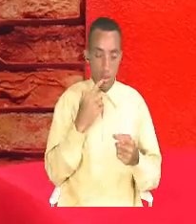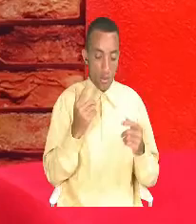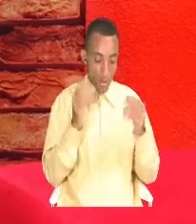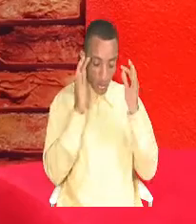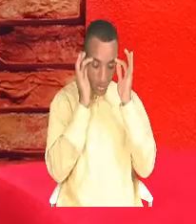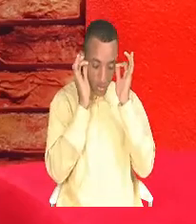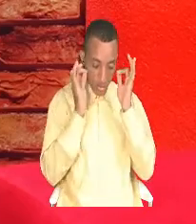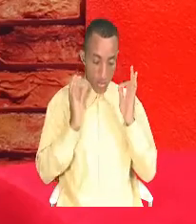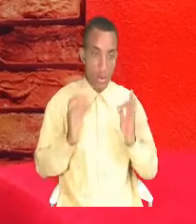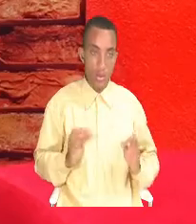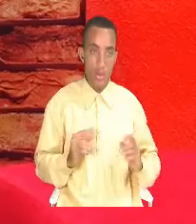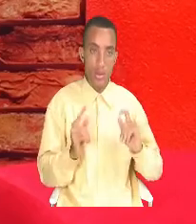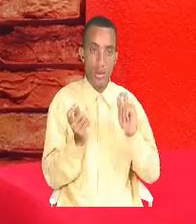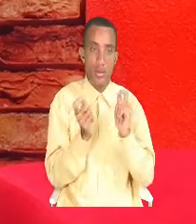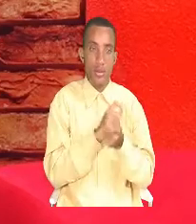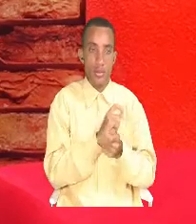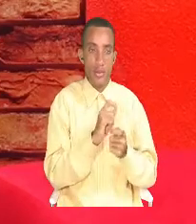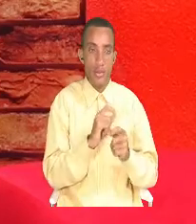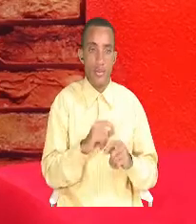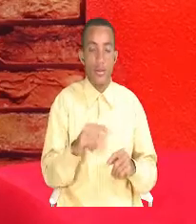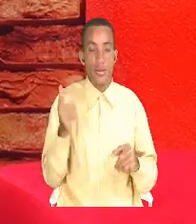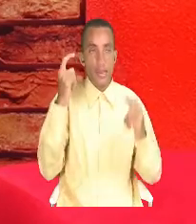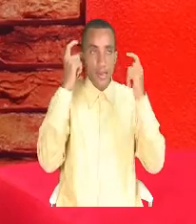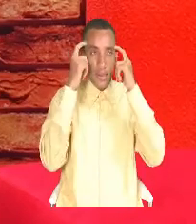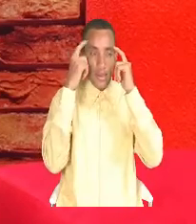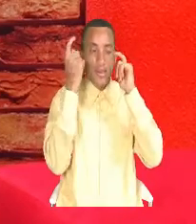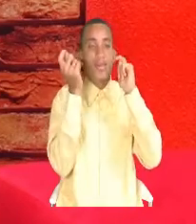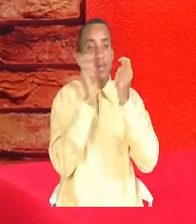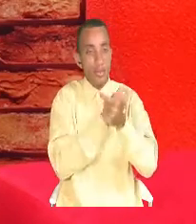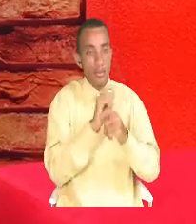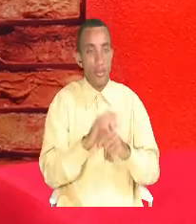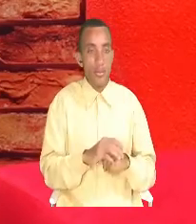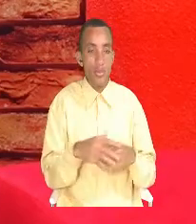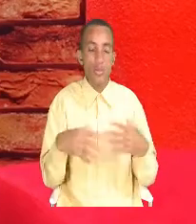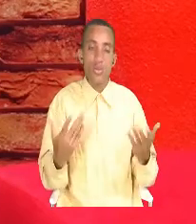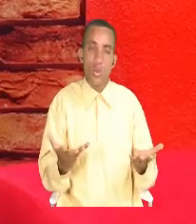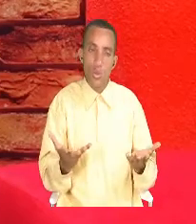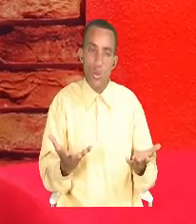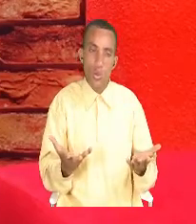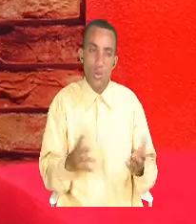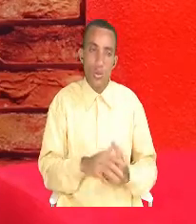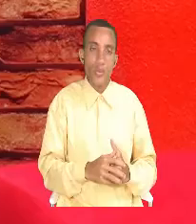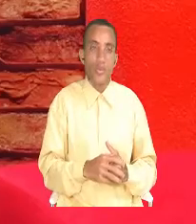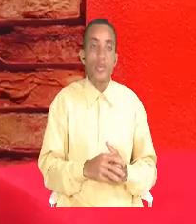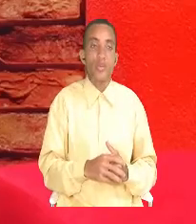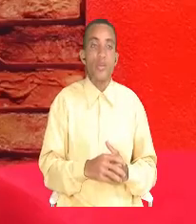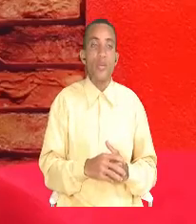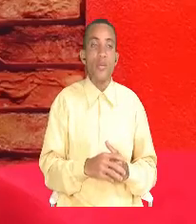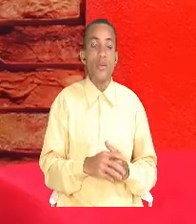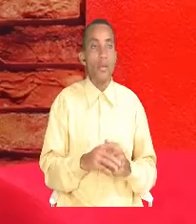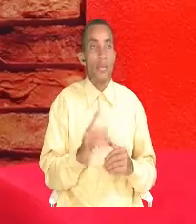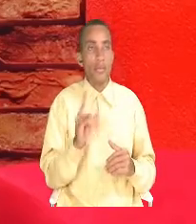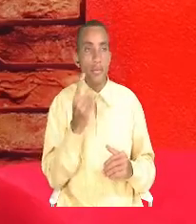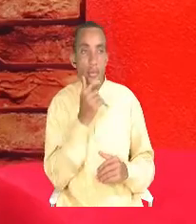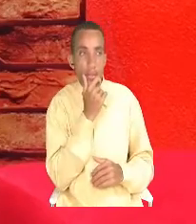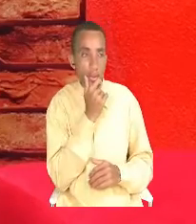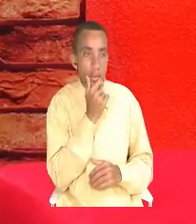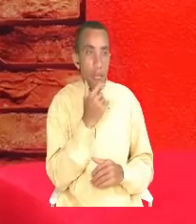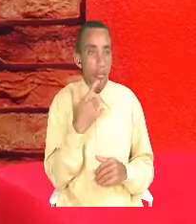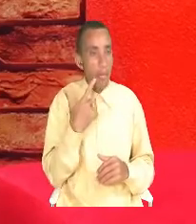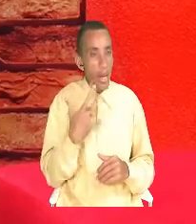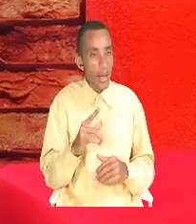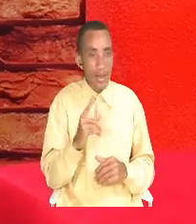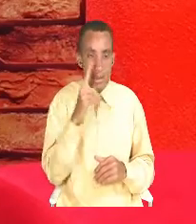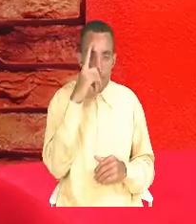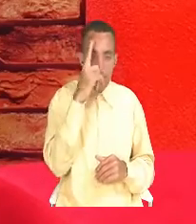físico y necesitamos cambiar el estado emocional, pero hagámoslo por medio de unos cataplasmas. Y empezamos a hacer, parecíamos brujitas de esas que